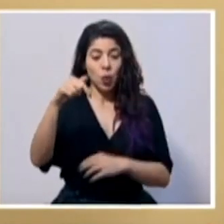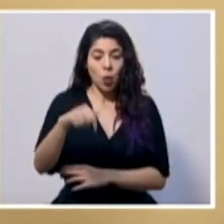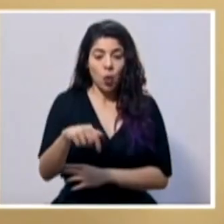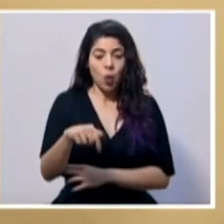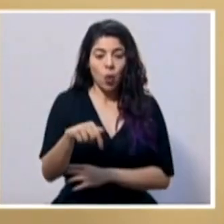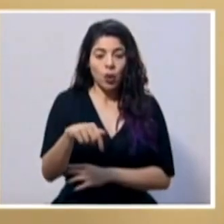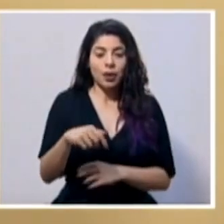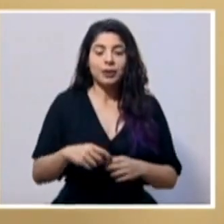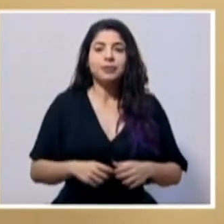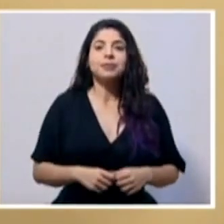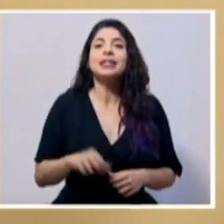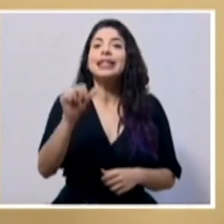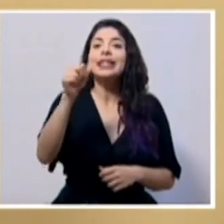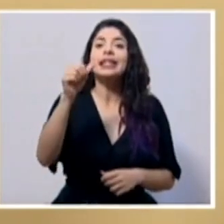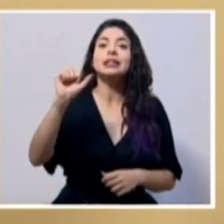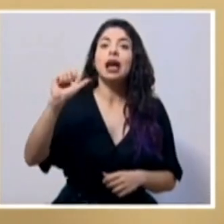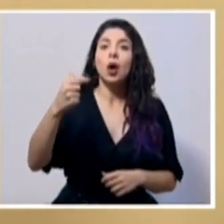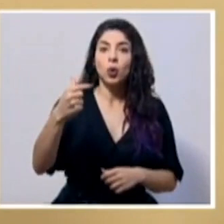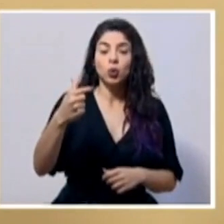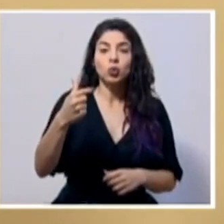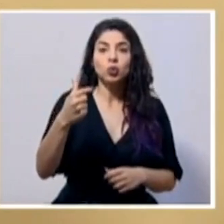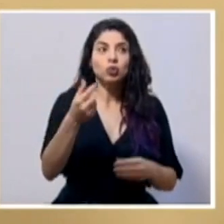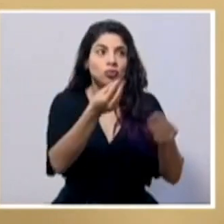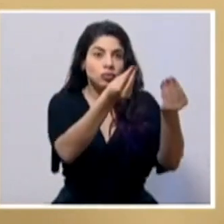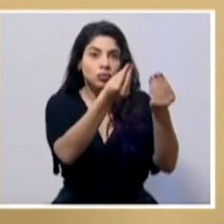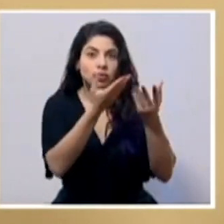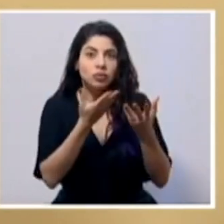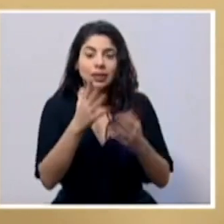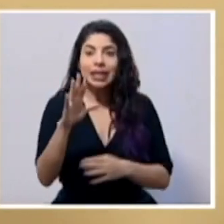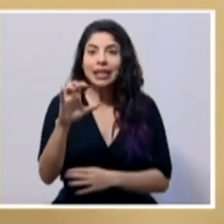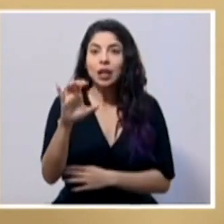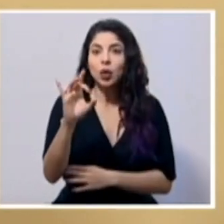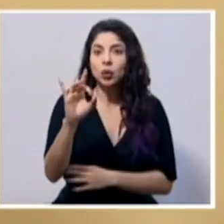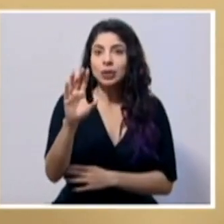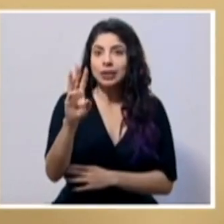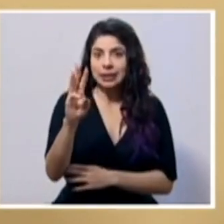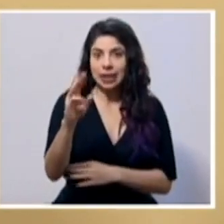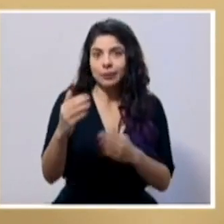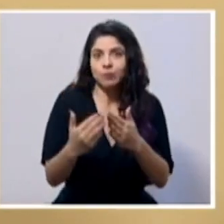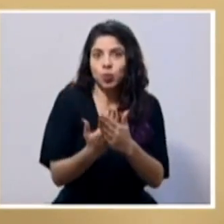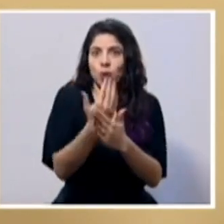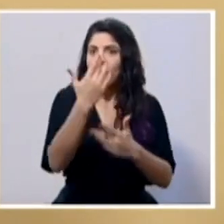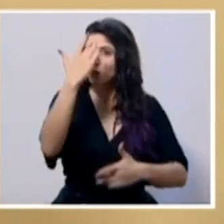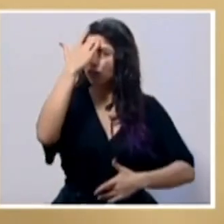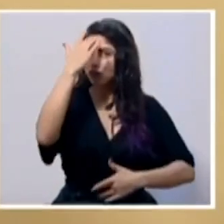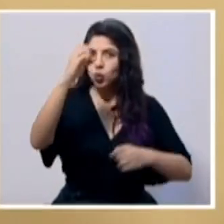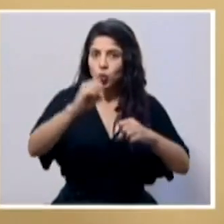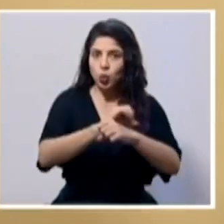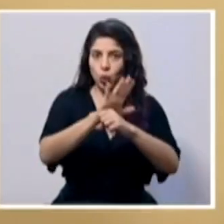es 10 de agosto y tenemos el registro de 586 casos nuevos de